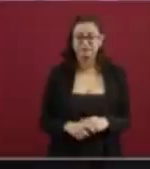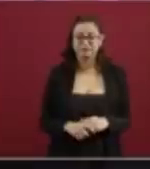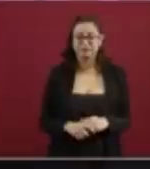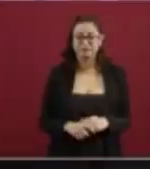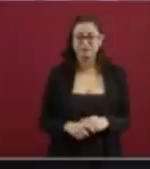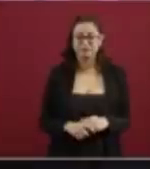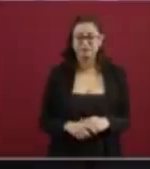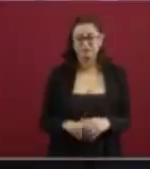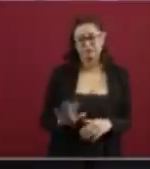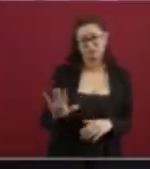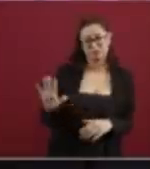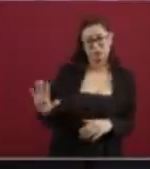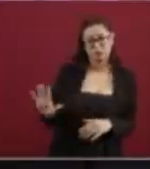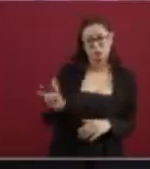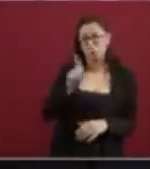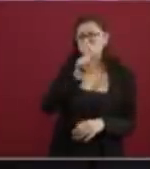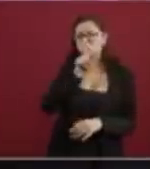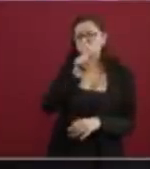íntima.